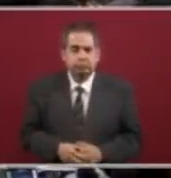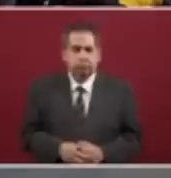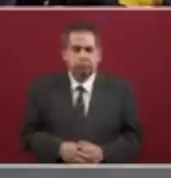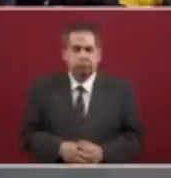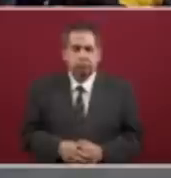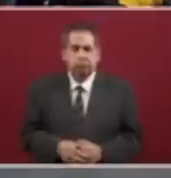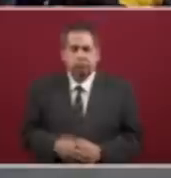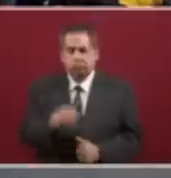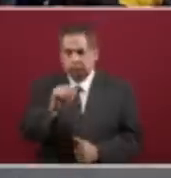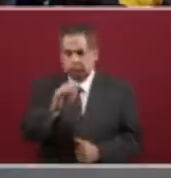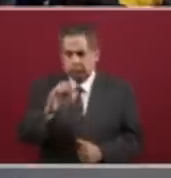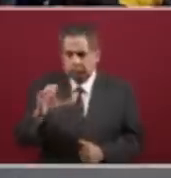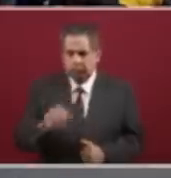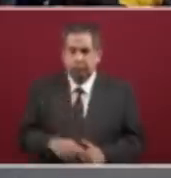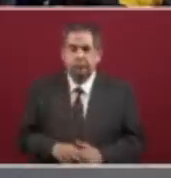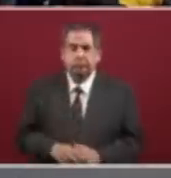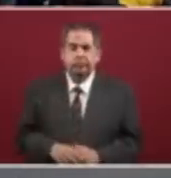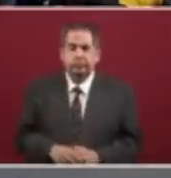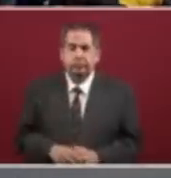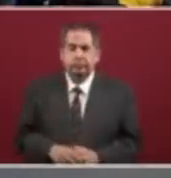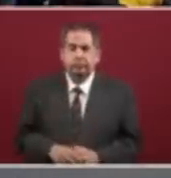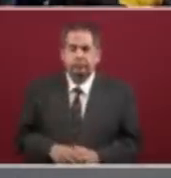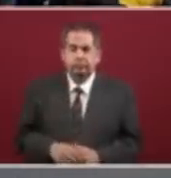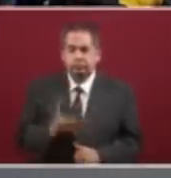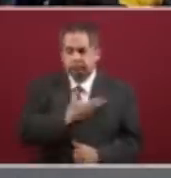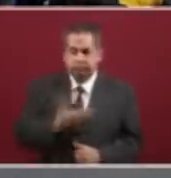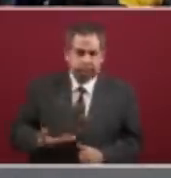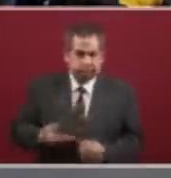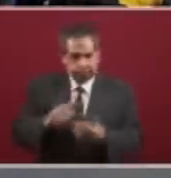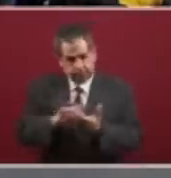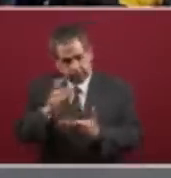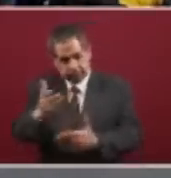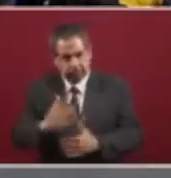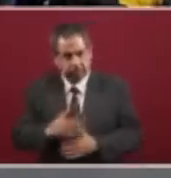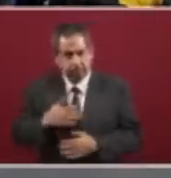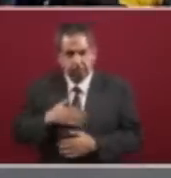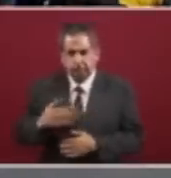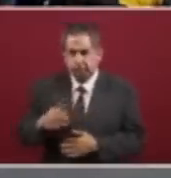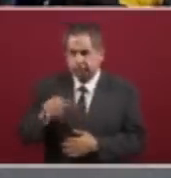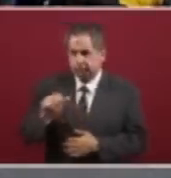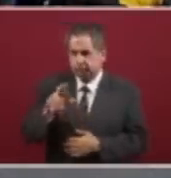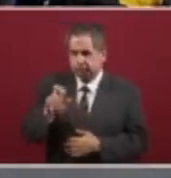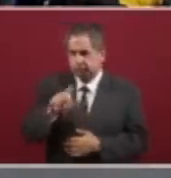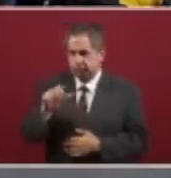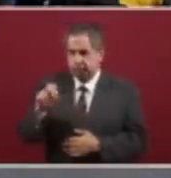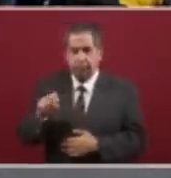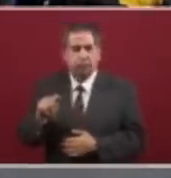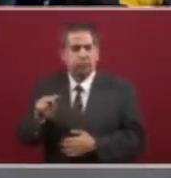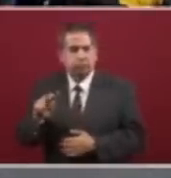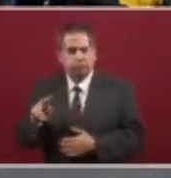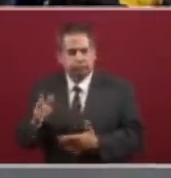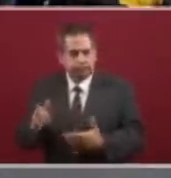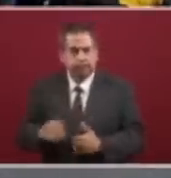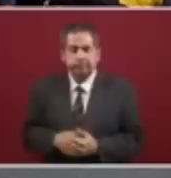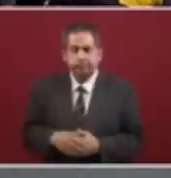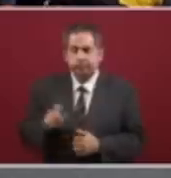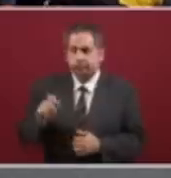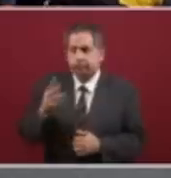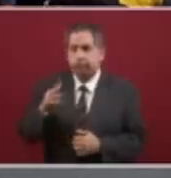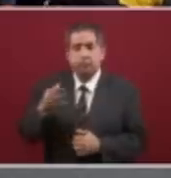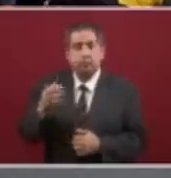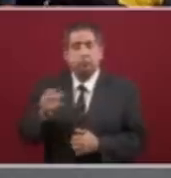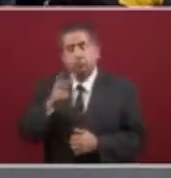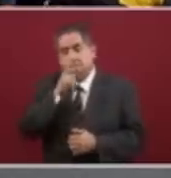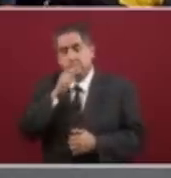a veces gracias raimundo pérez arellano de televisa el 24 de mayo los padres